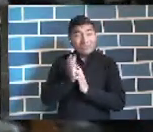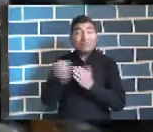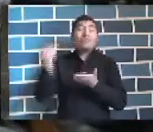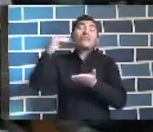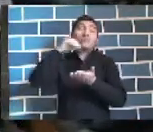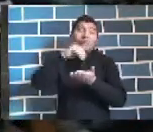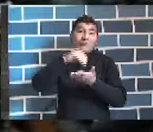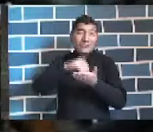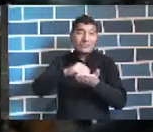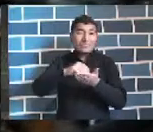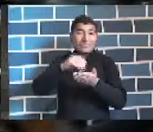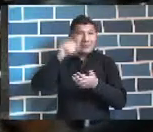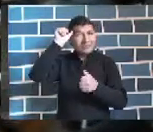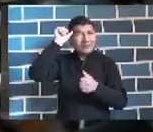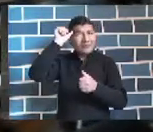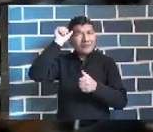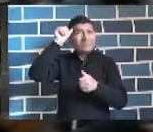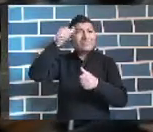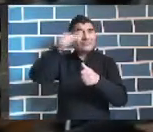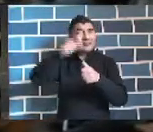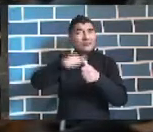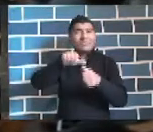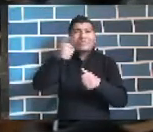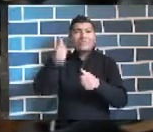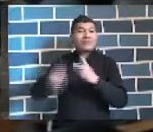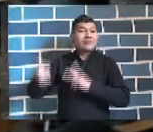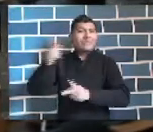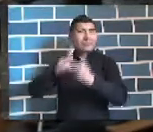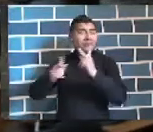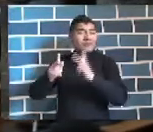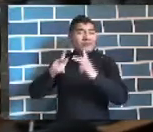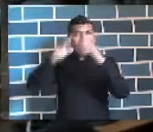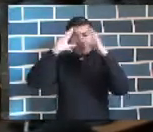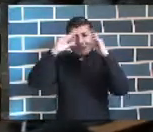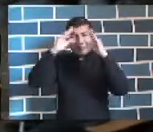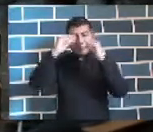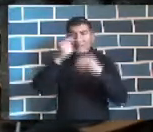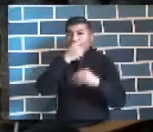Repasemos algunos personajes que nos enseñan a mirar a Cristo.